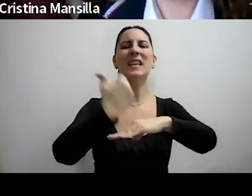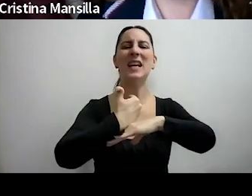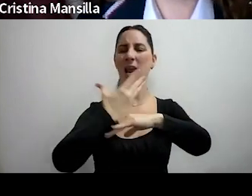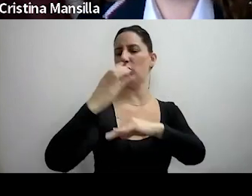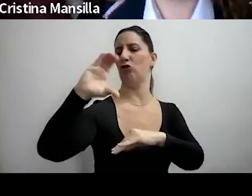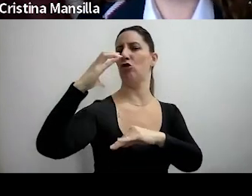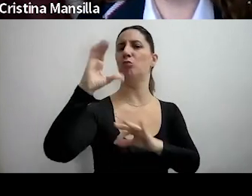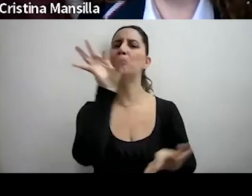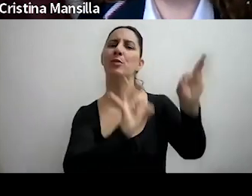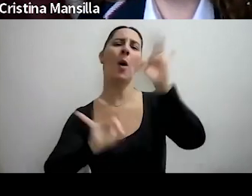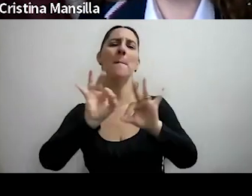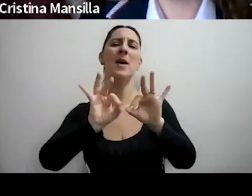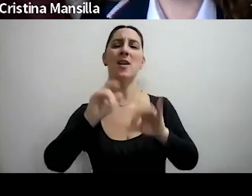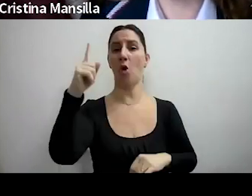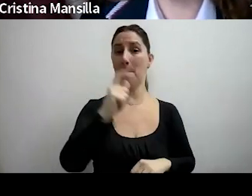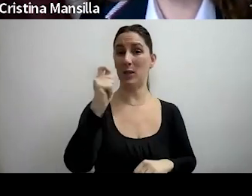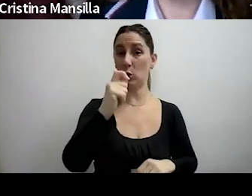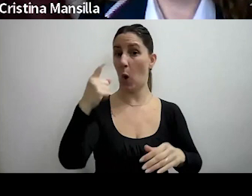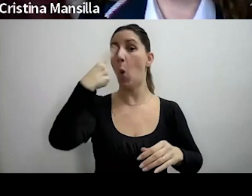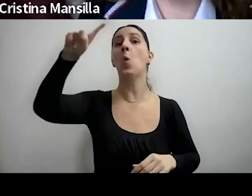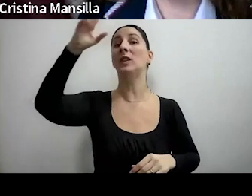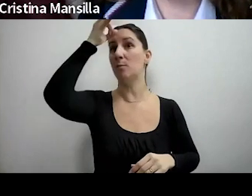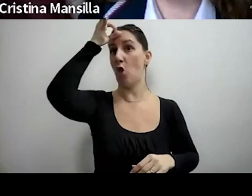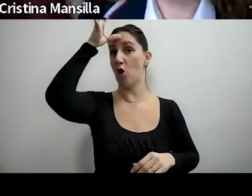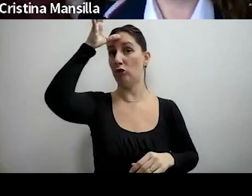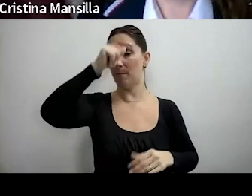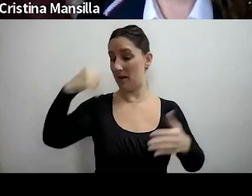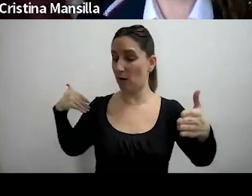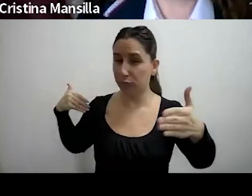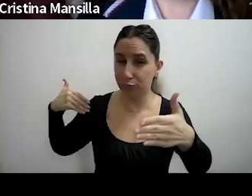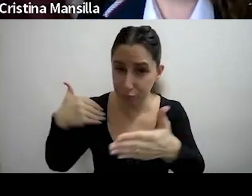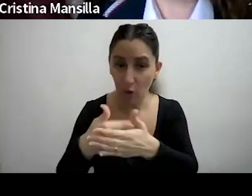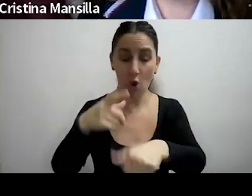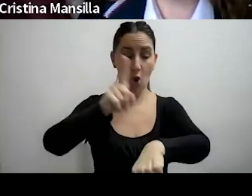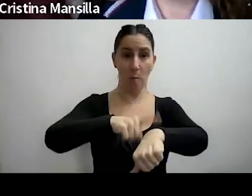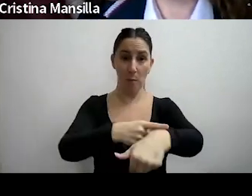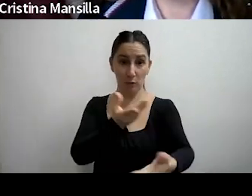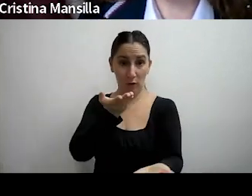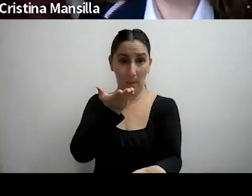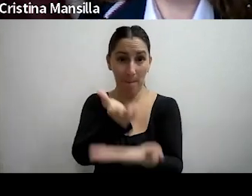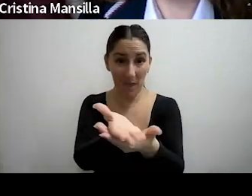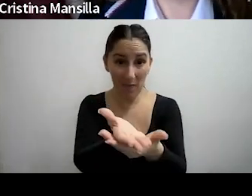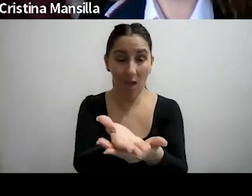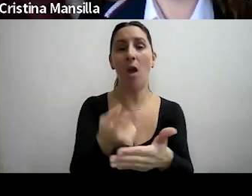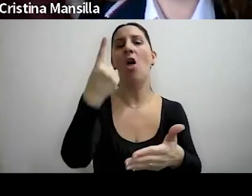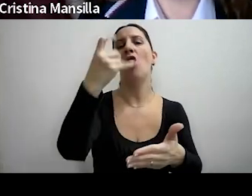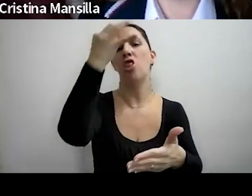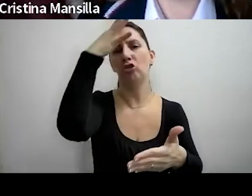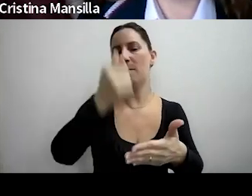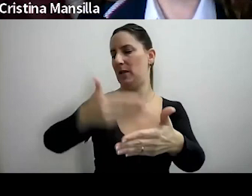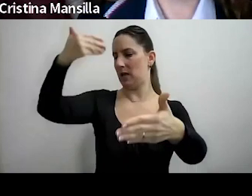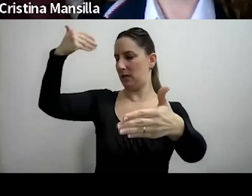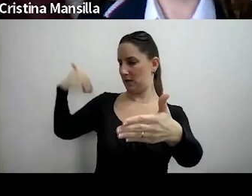mensuales de los últimos 12 meses a partir de la solicitud. Dentro de ese ingreso bruto se van